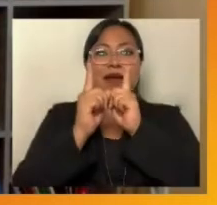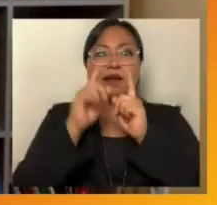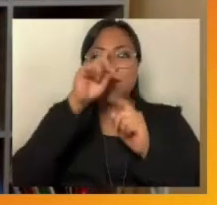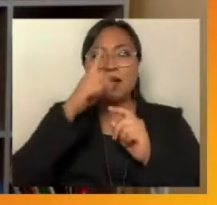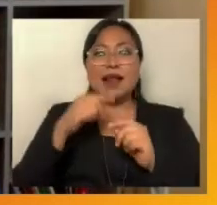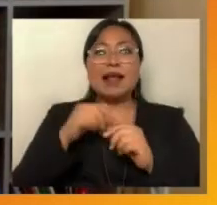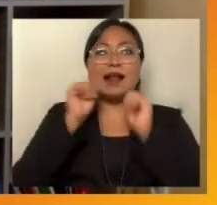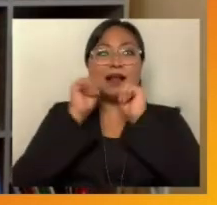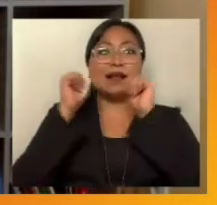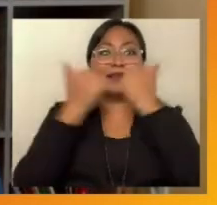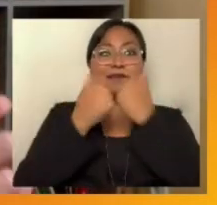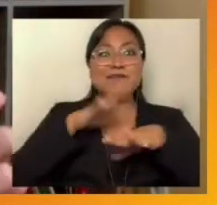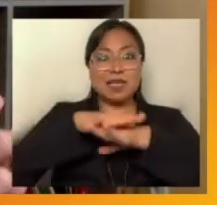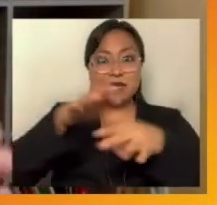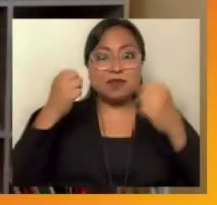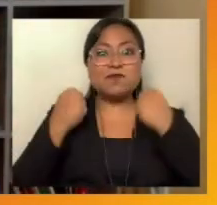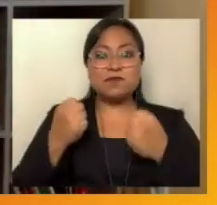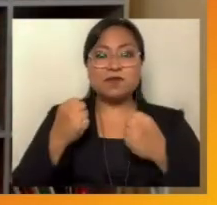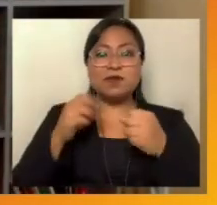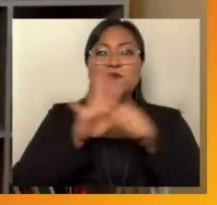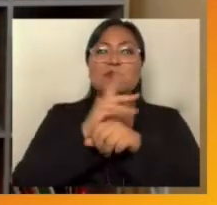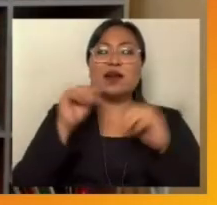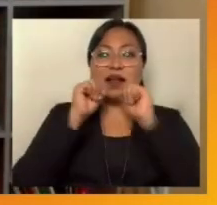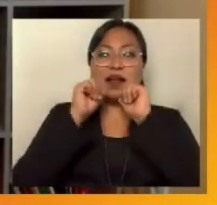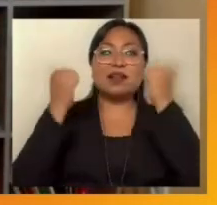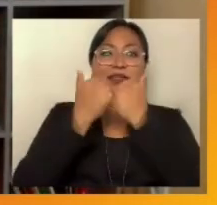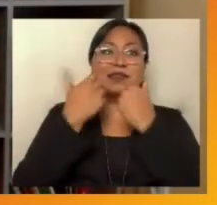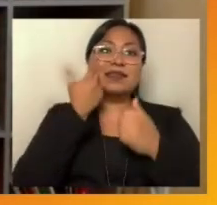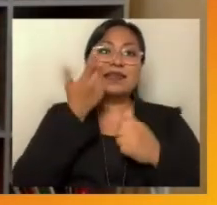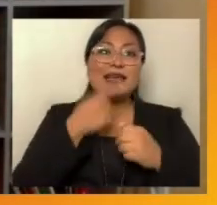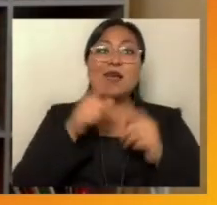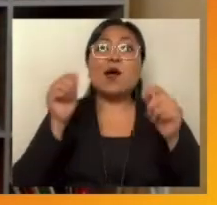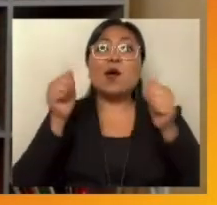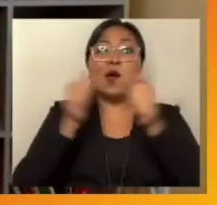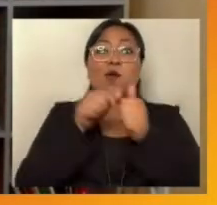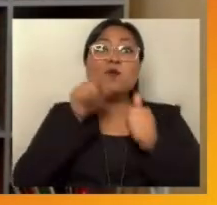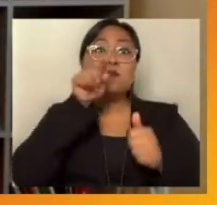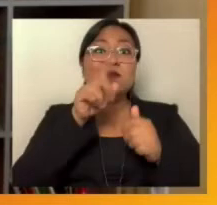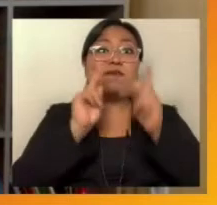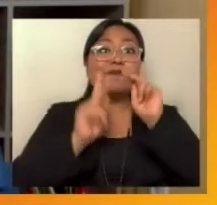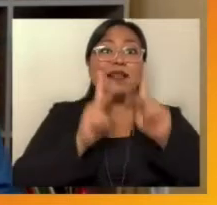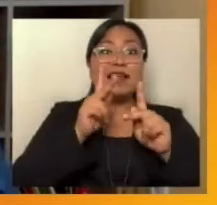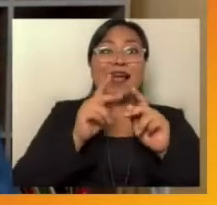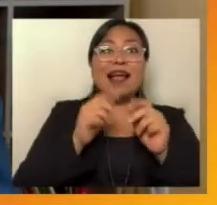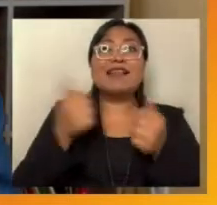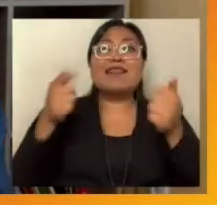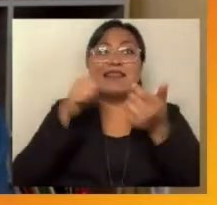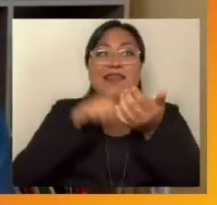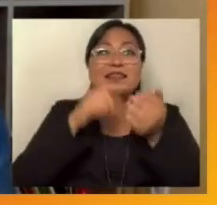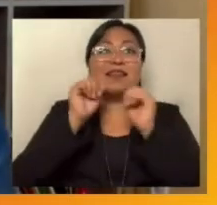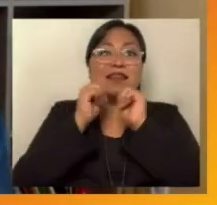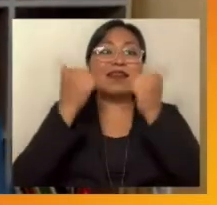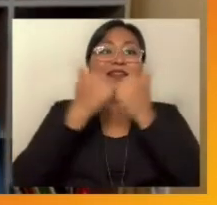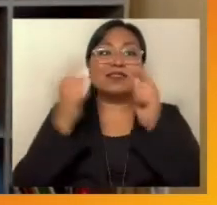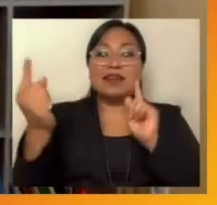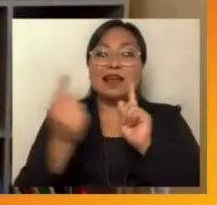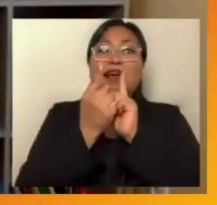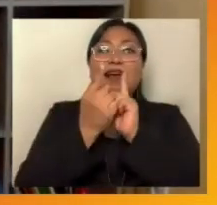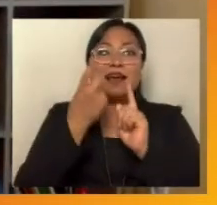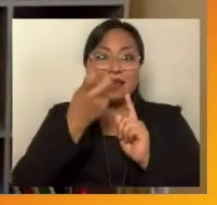personas quieren hablar contigo que trabajas en la ONG. Y hoy vamos a